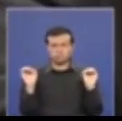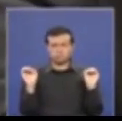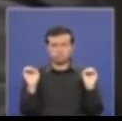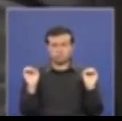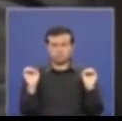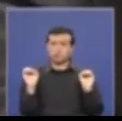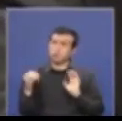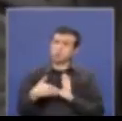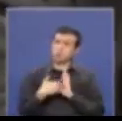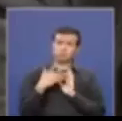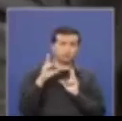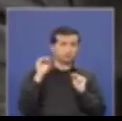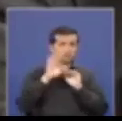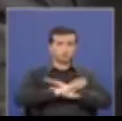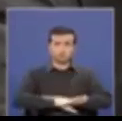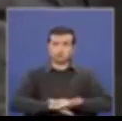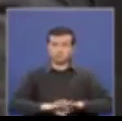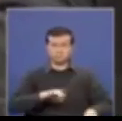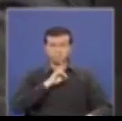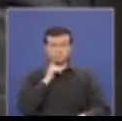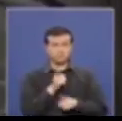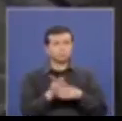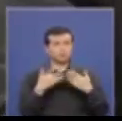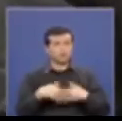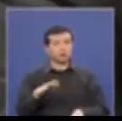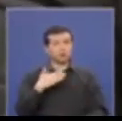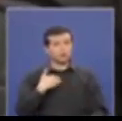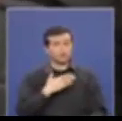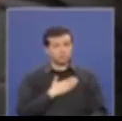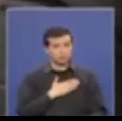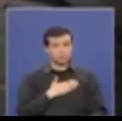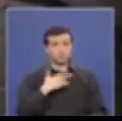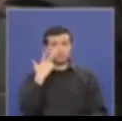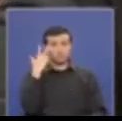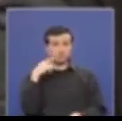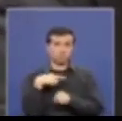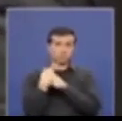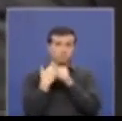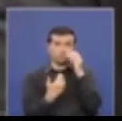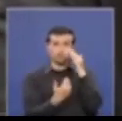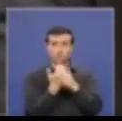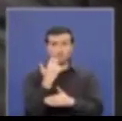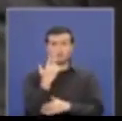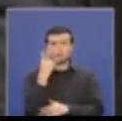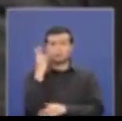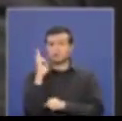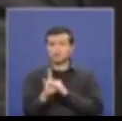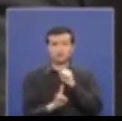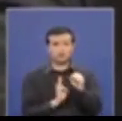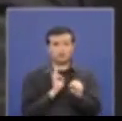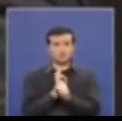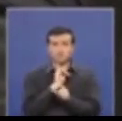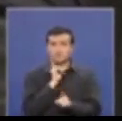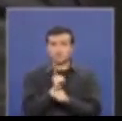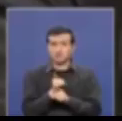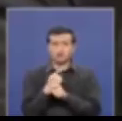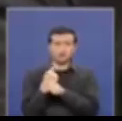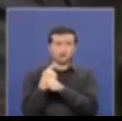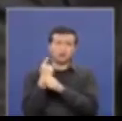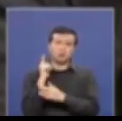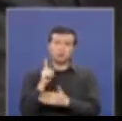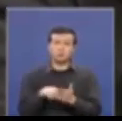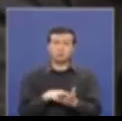ser perjudicados. En este caso tenemos 3 helicópteros nuevos, porque son nuevos, tienen menos de 7 años, y estamos impedidos de